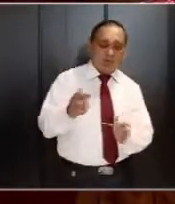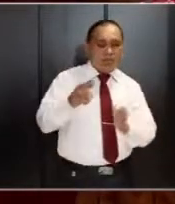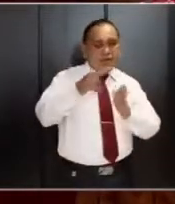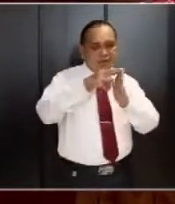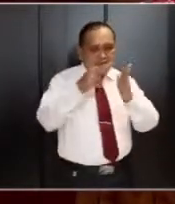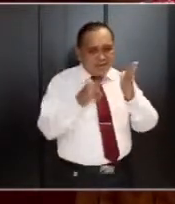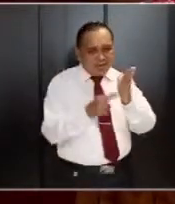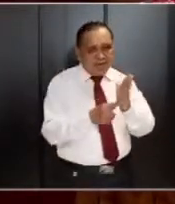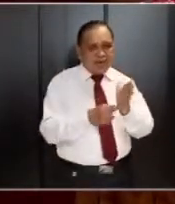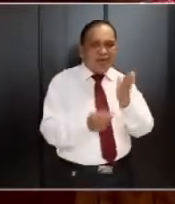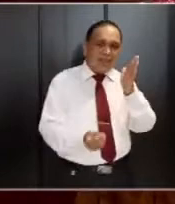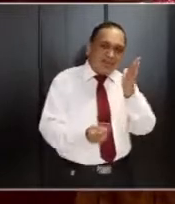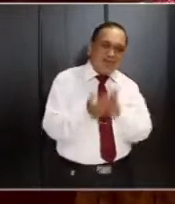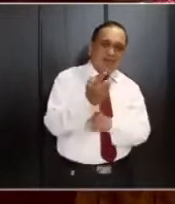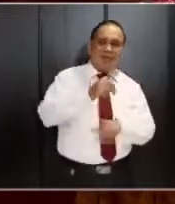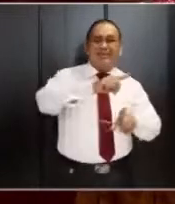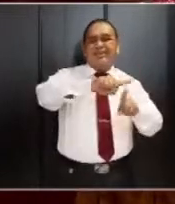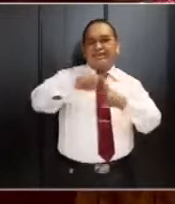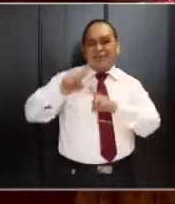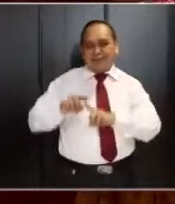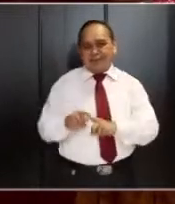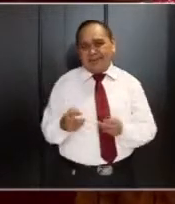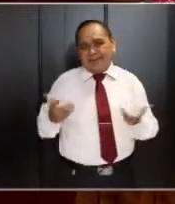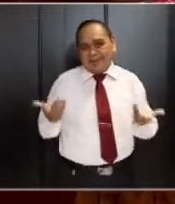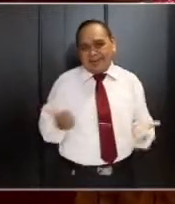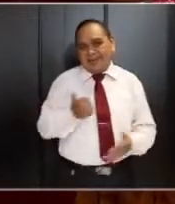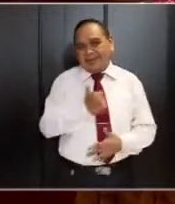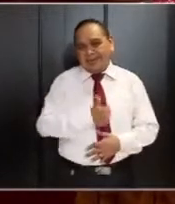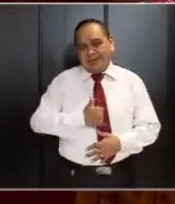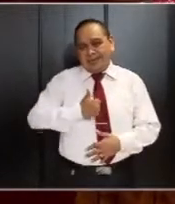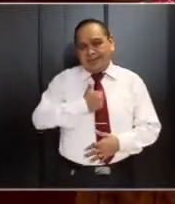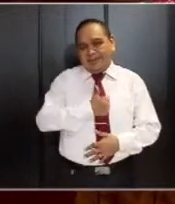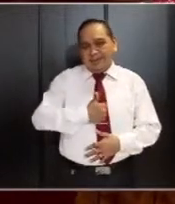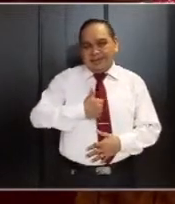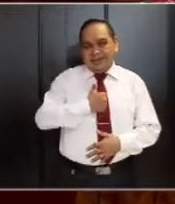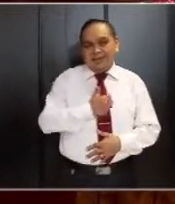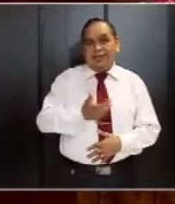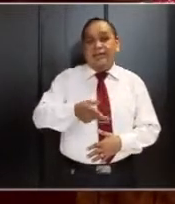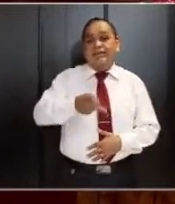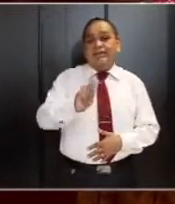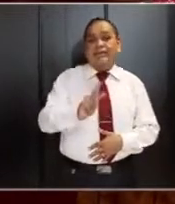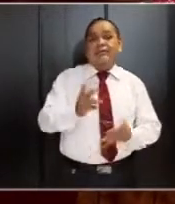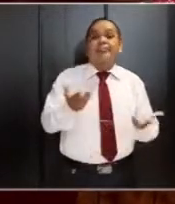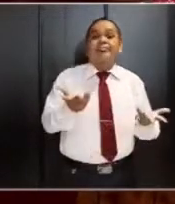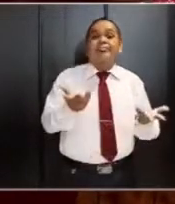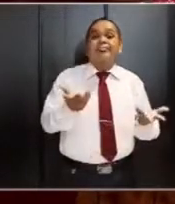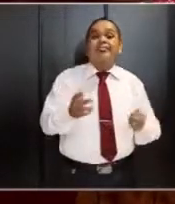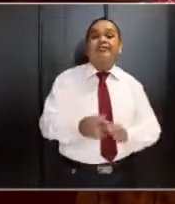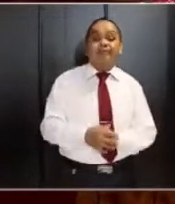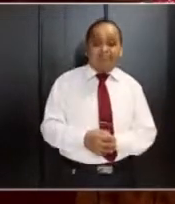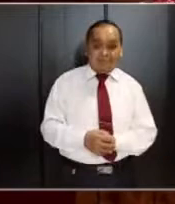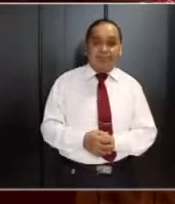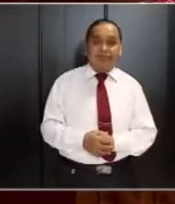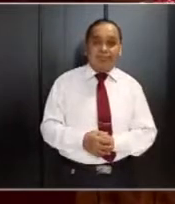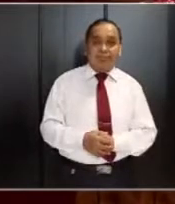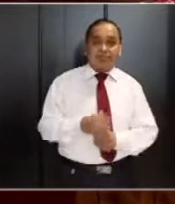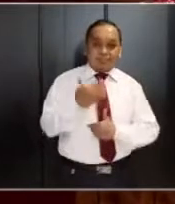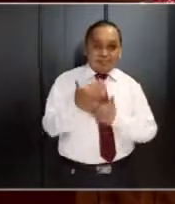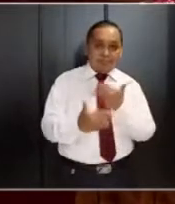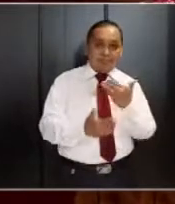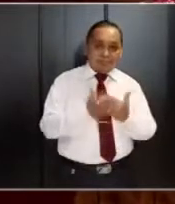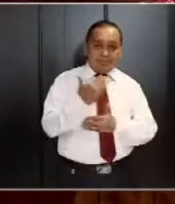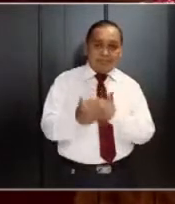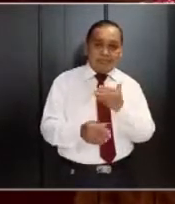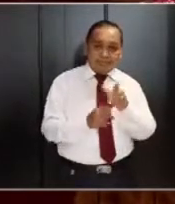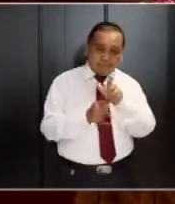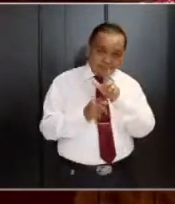reglas, en fin, ¿no? Entonces, creo que, bueno, eso es lamentable, pero de cualquier manera, pues vamos a darle seguimiento a